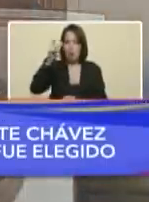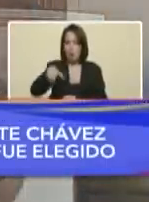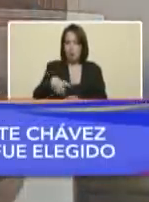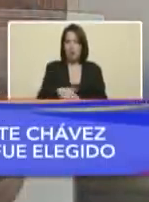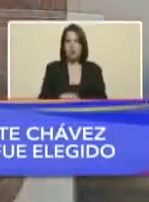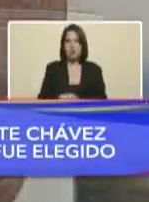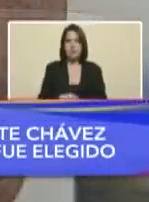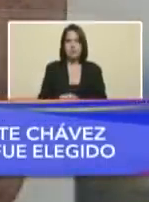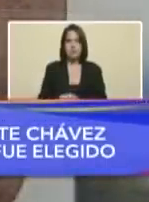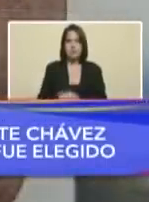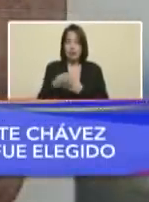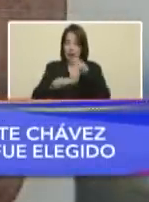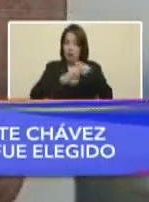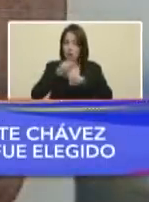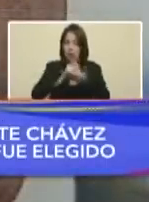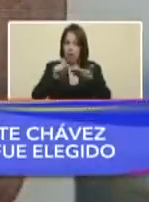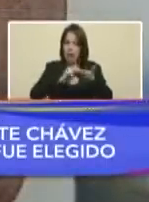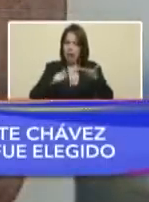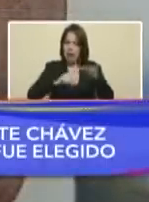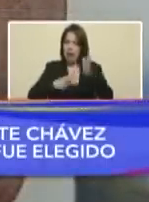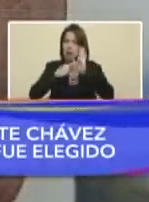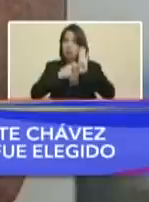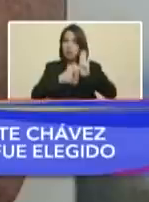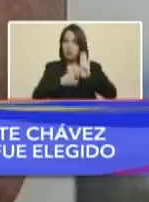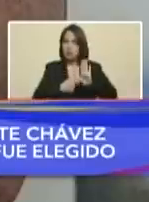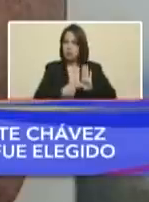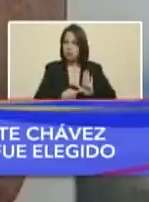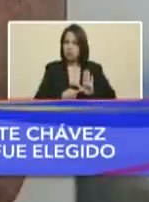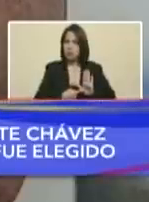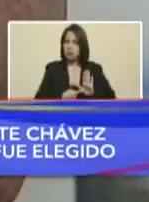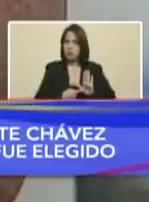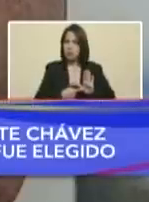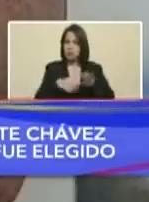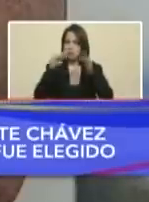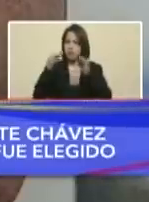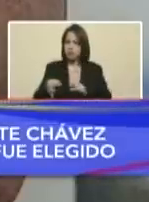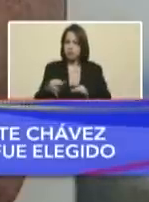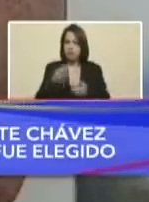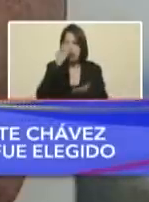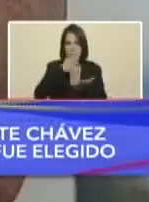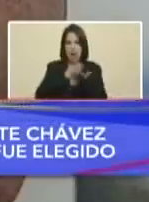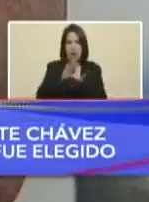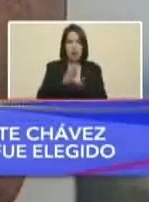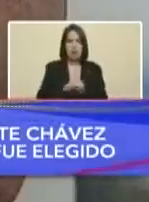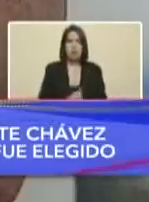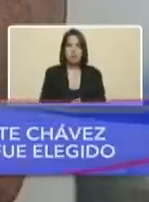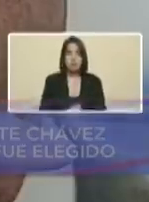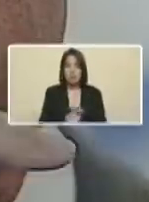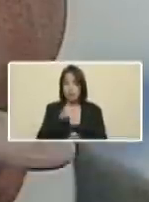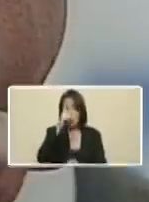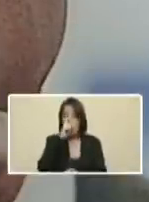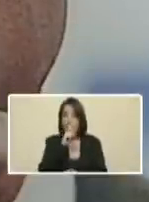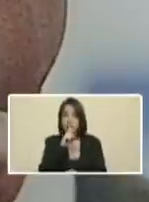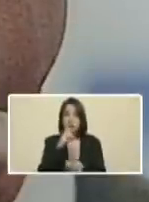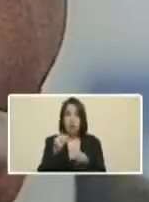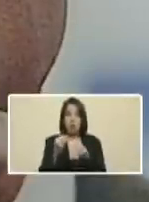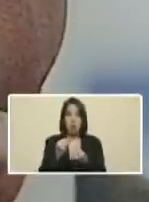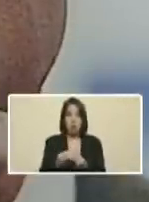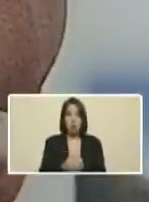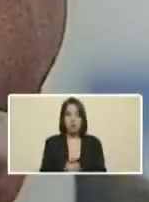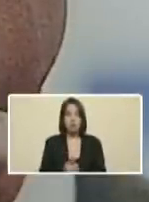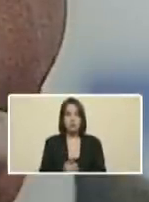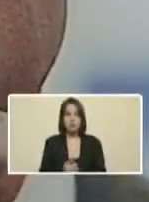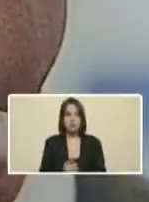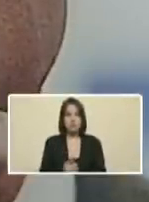discutido, elaborado, y creo que es uno de los grandes legados que en estos años que están por venir,